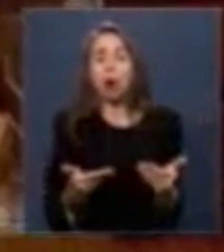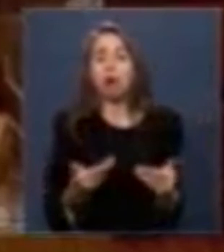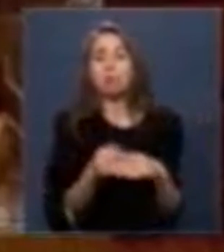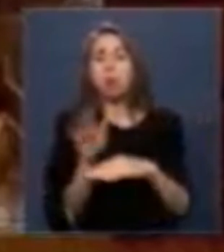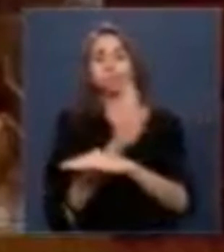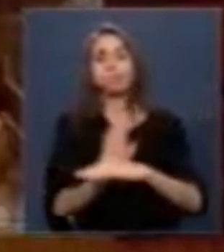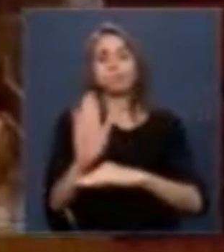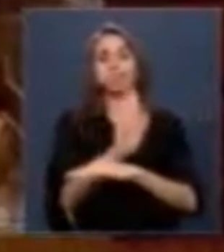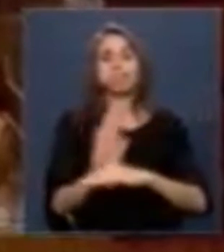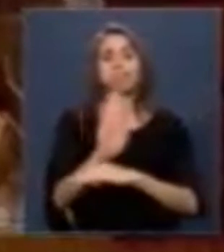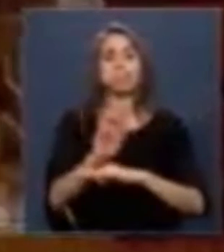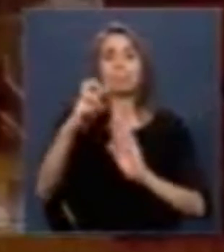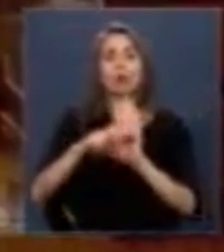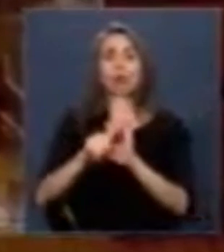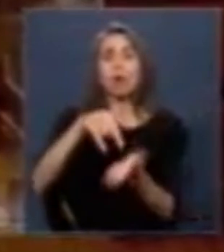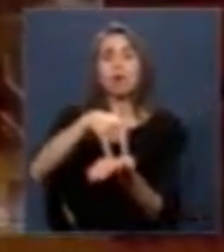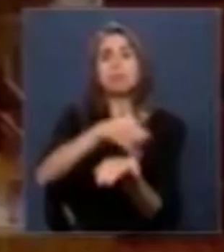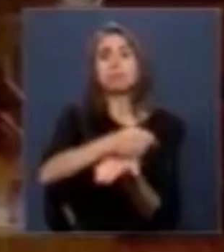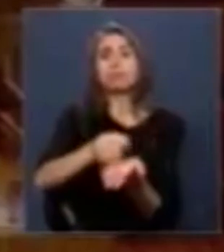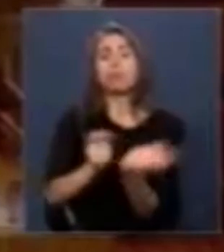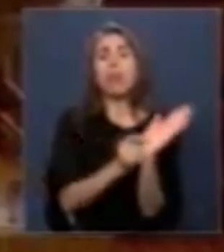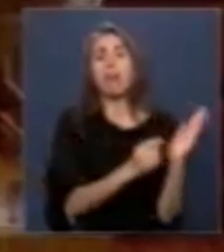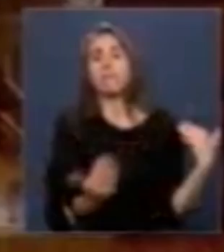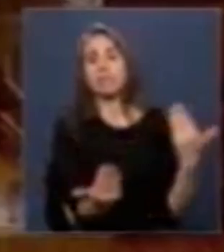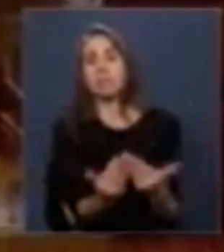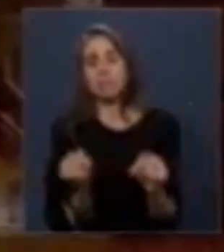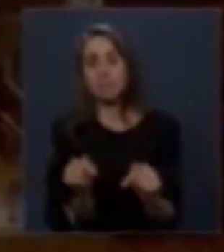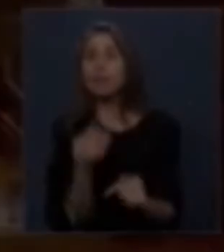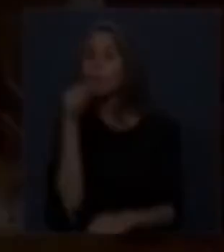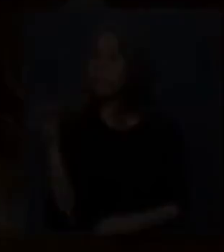ingreso de este proyecto. He dicho, señor presidente, muchas gracias.